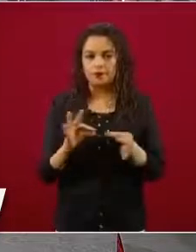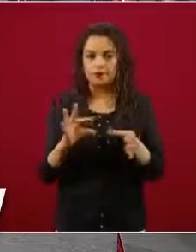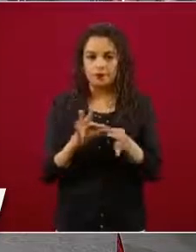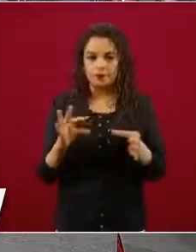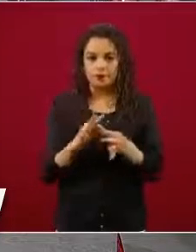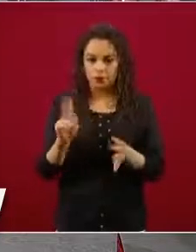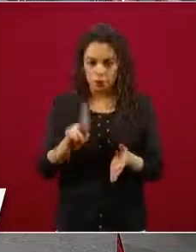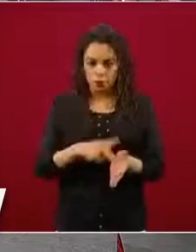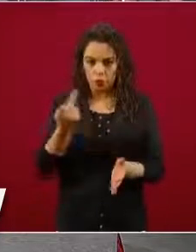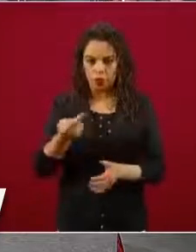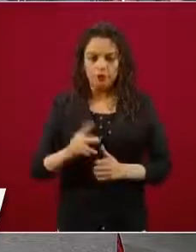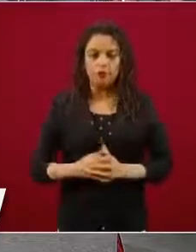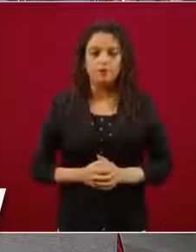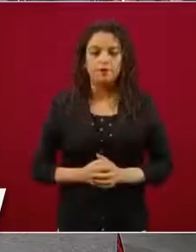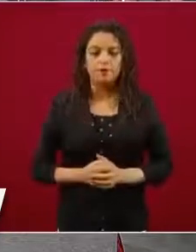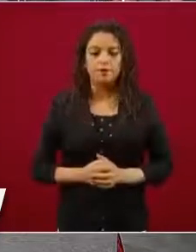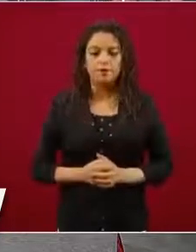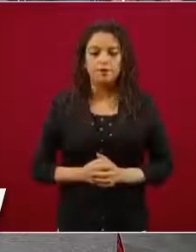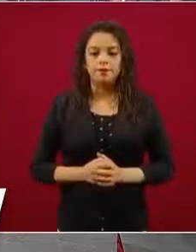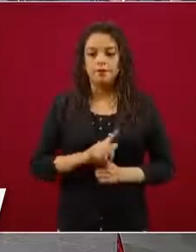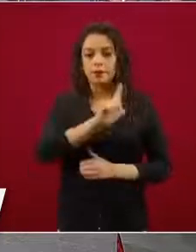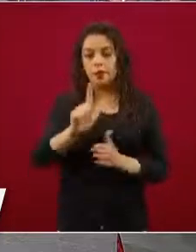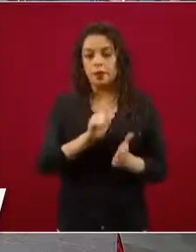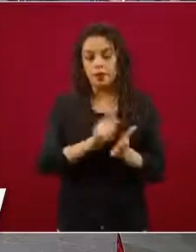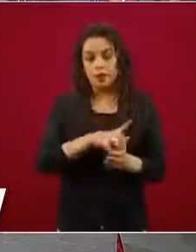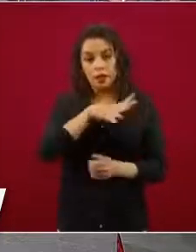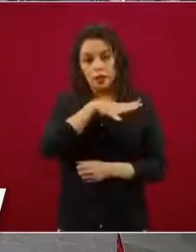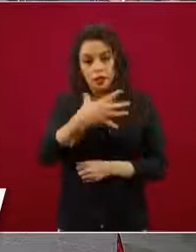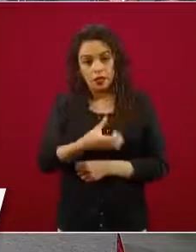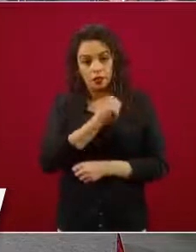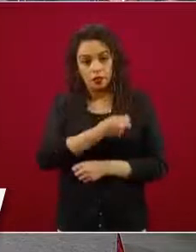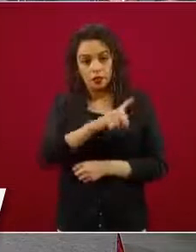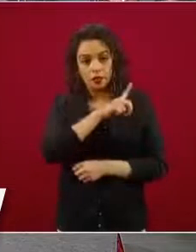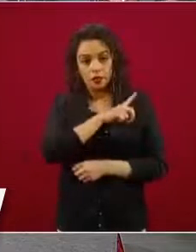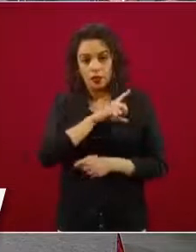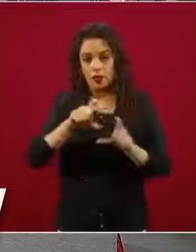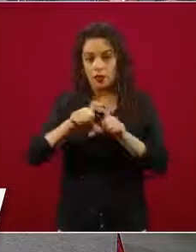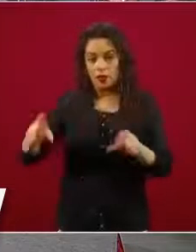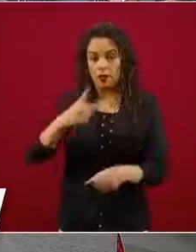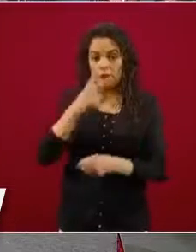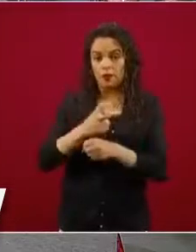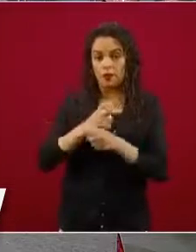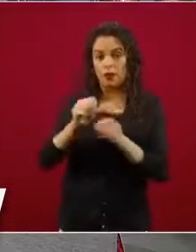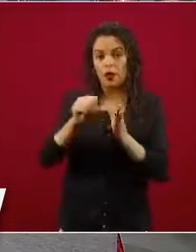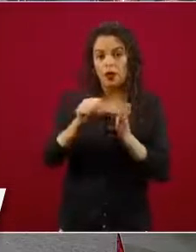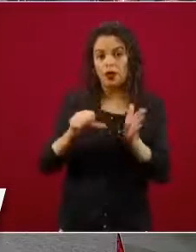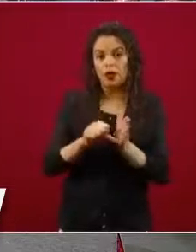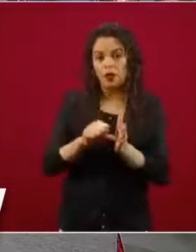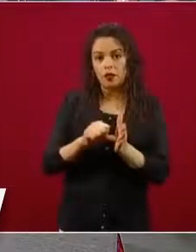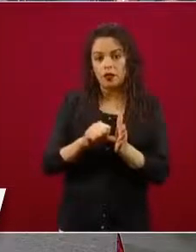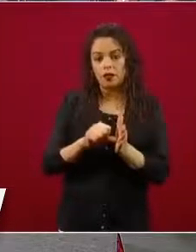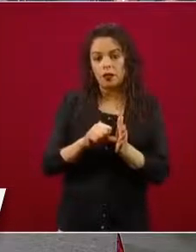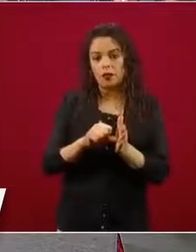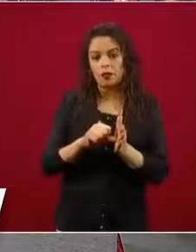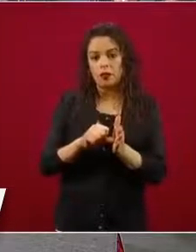comentamos nuevamente. La Ley General de Salud, en su capítulo segundo, artículo